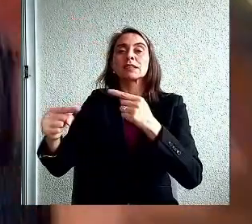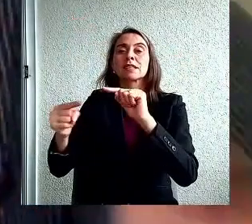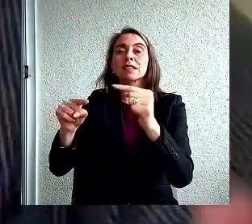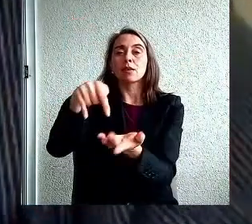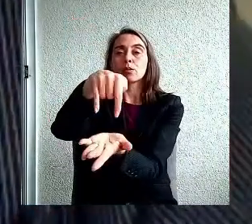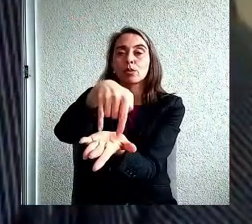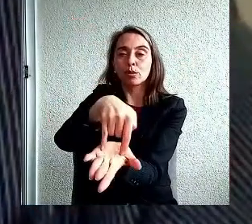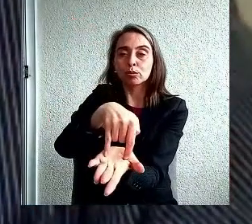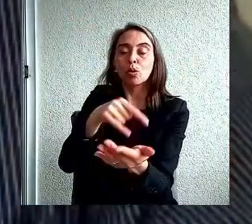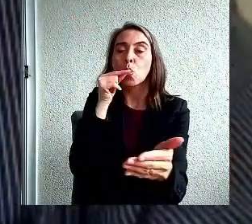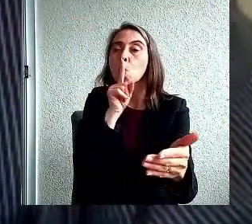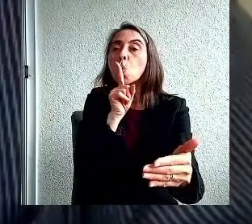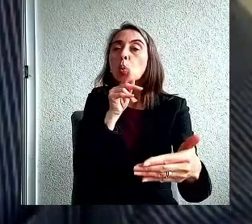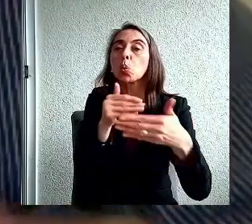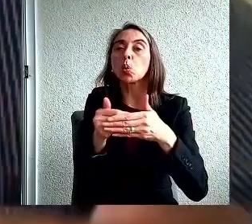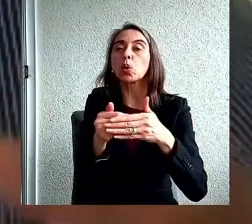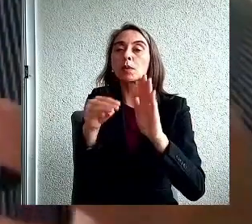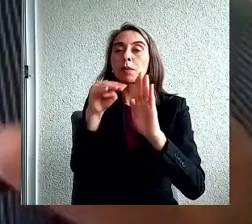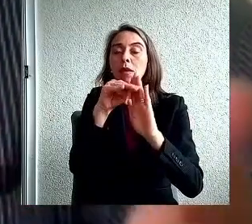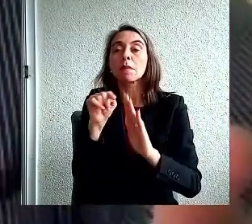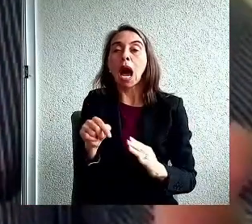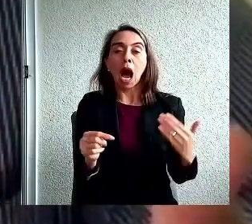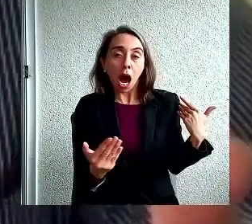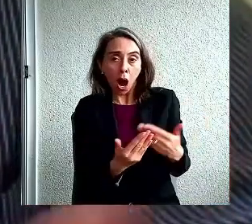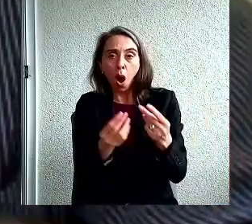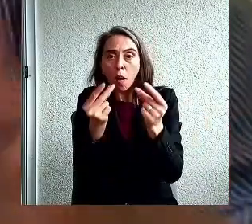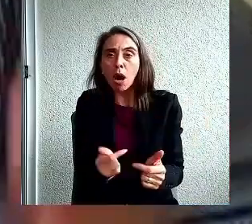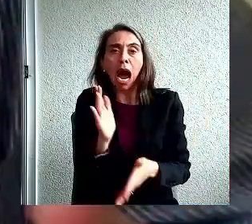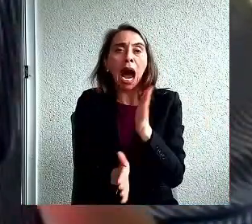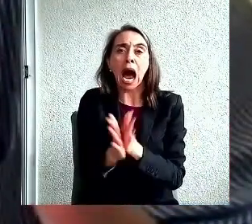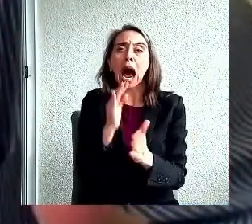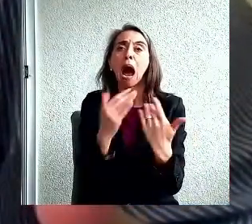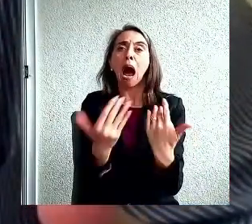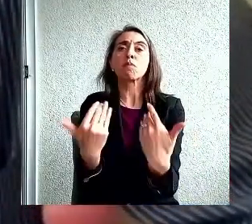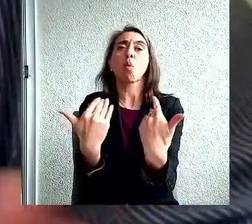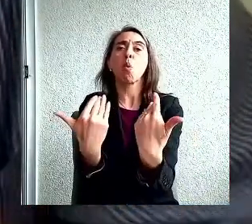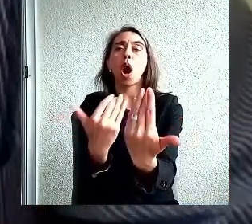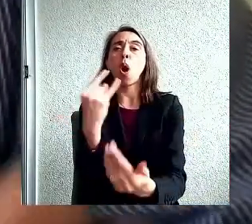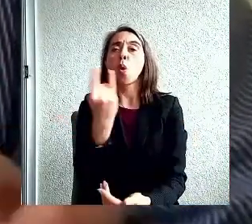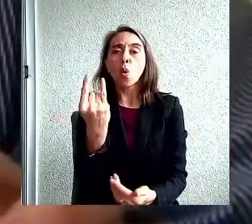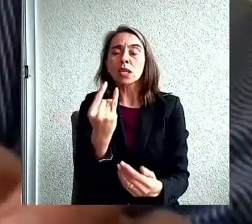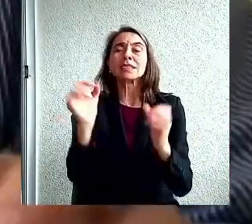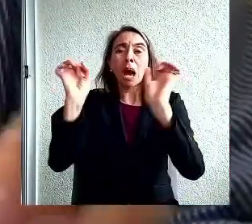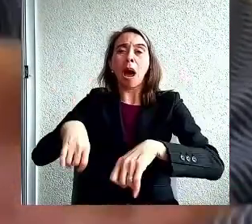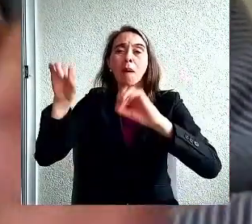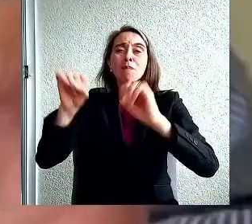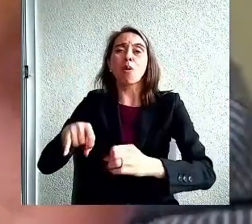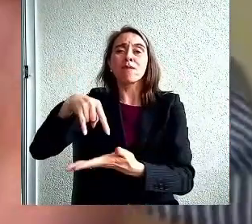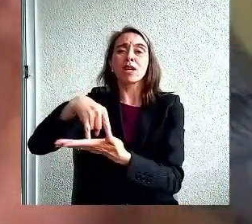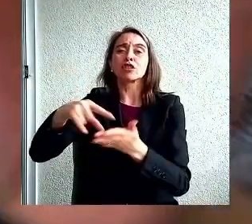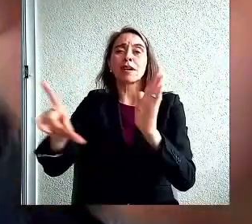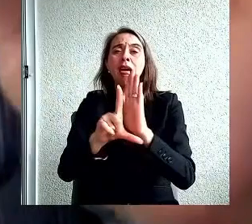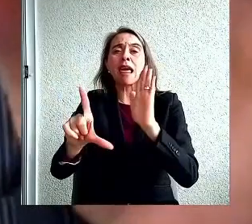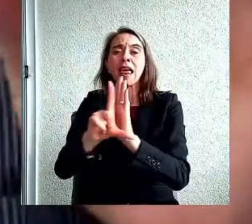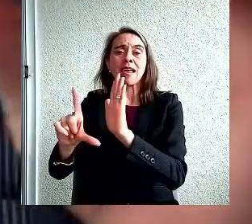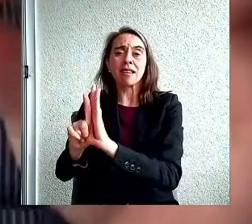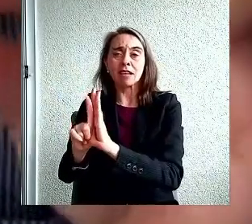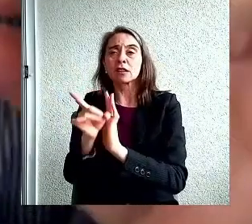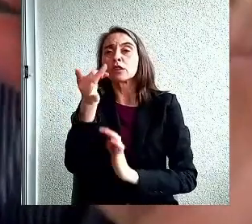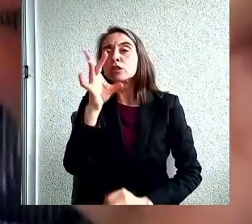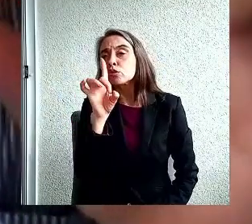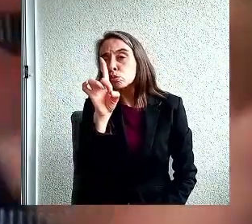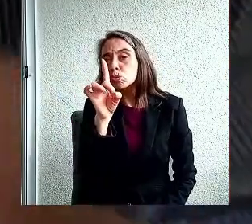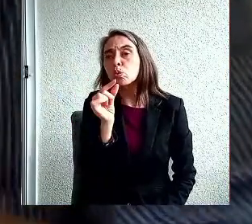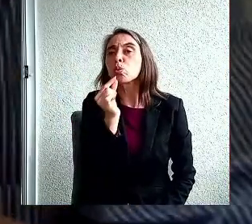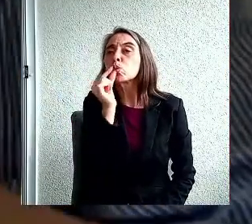eso, y solamente un comentario así chiquitito cuando uno dice, digamos, ¿qué pasa de repente que deberíamos ponernos contentos si